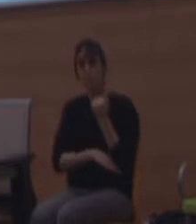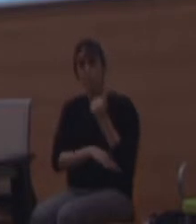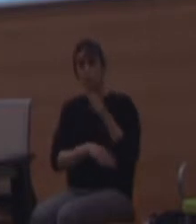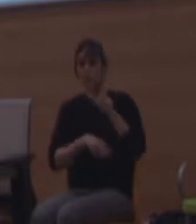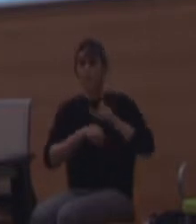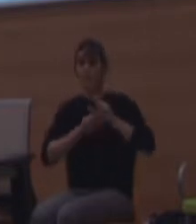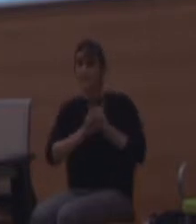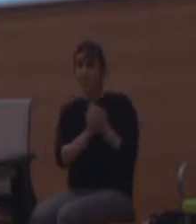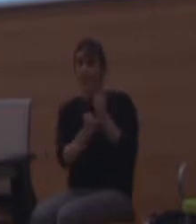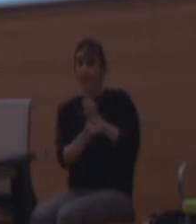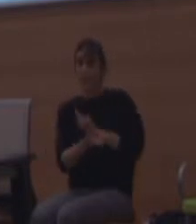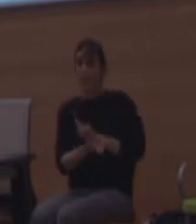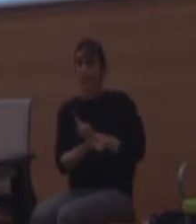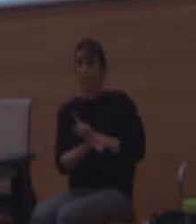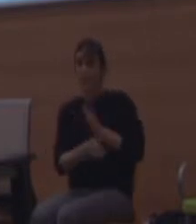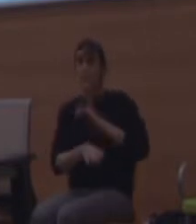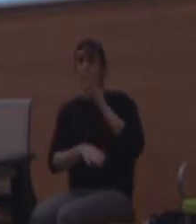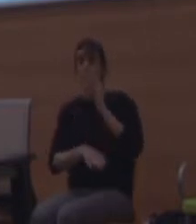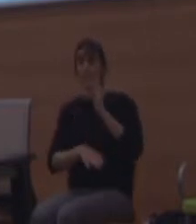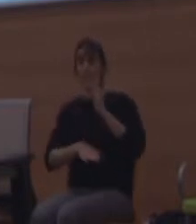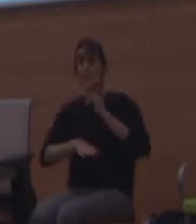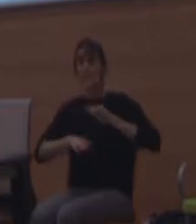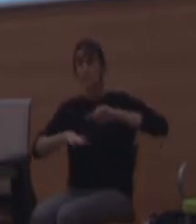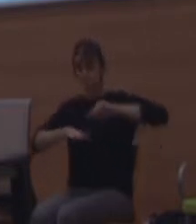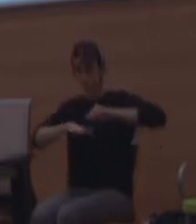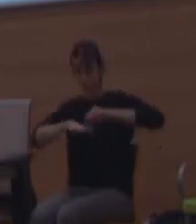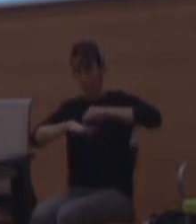pacientes y se elevan los puntos de presión,